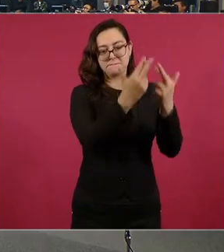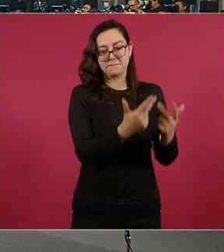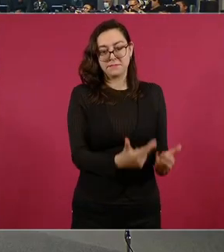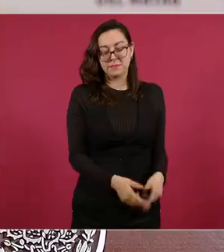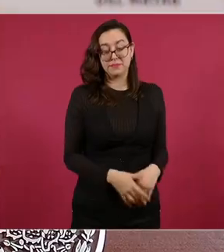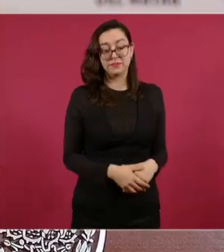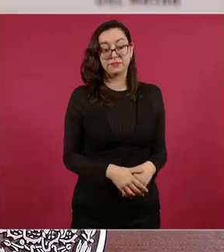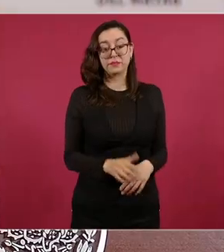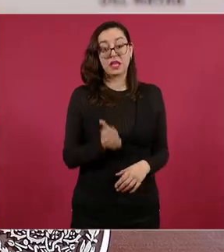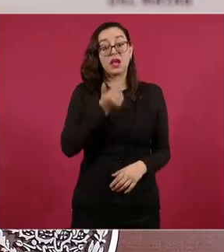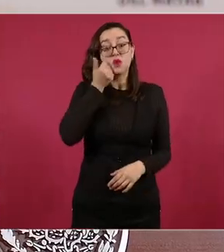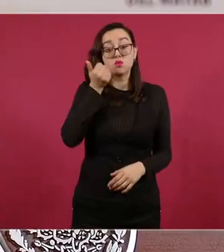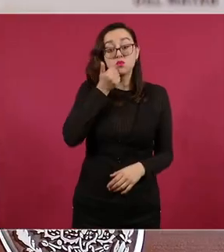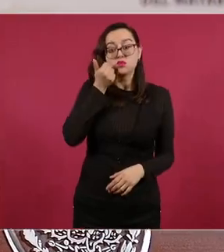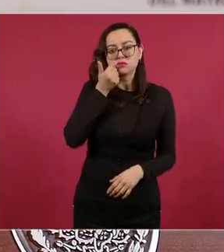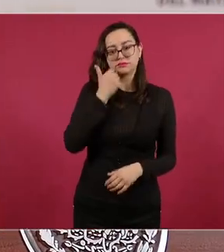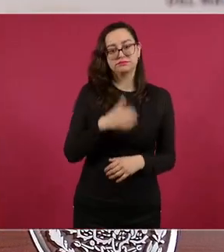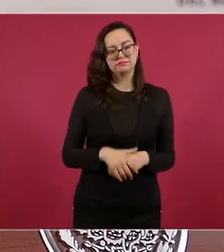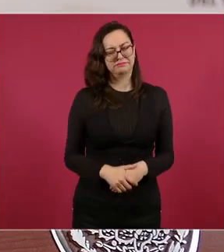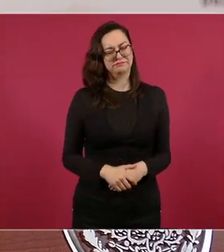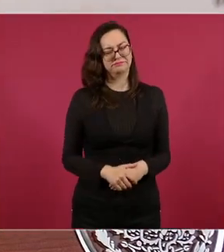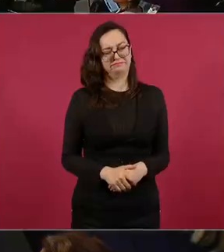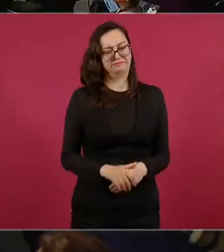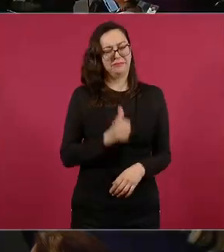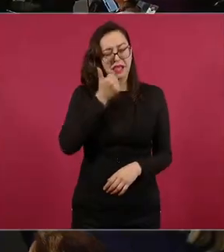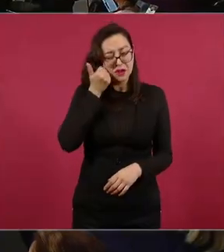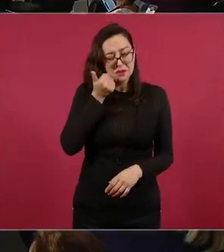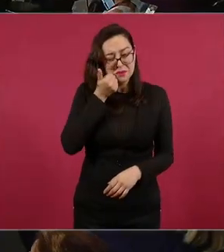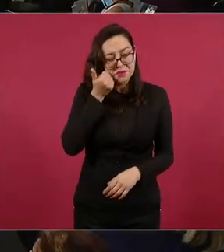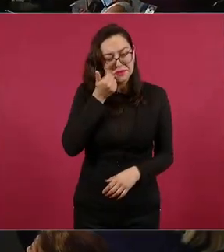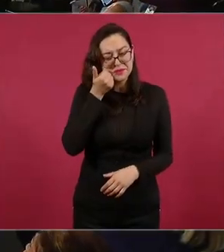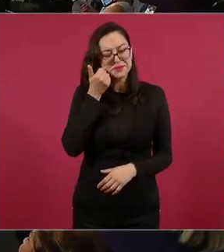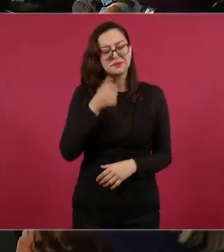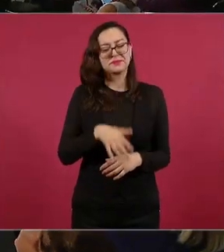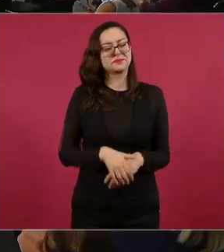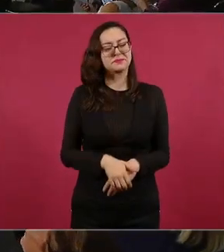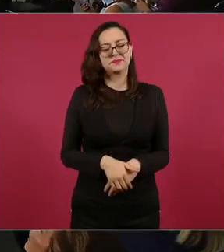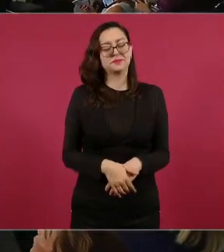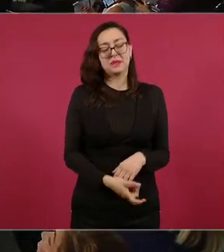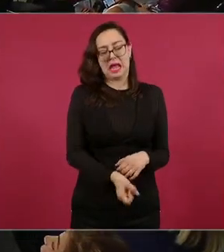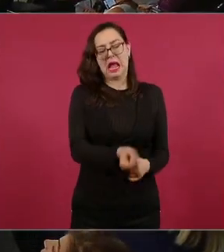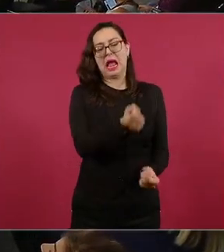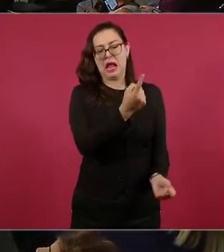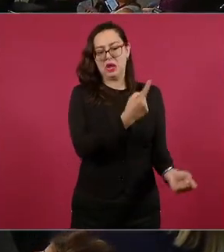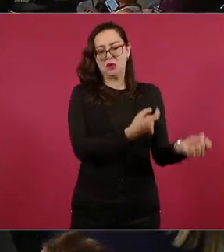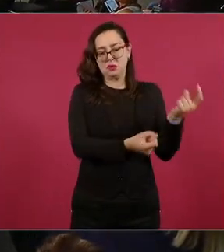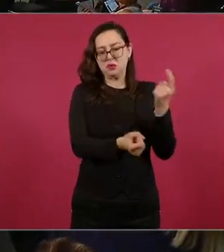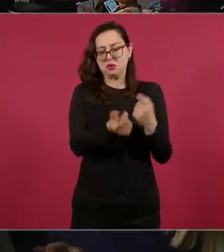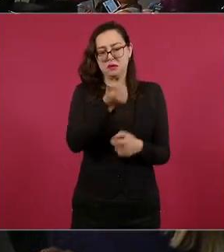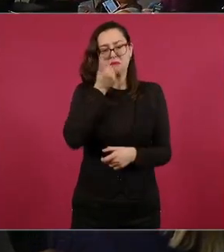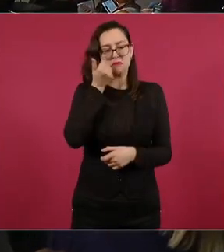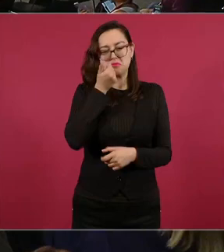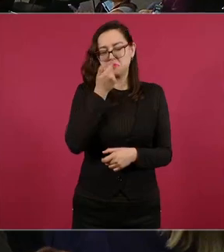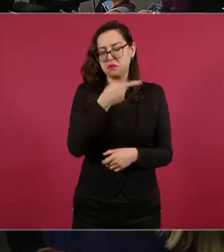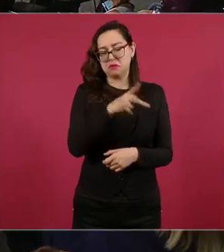Algunos, no todos, porque pues estaban concapúchados.